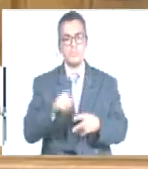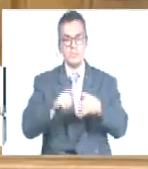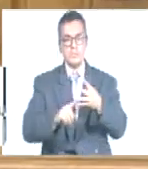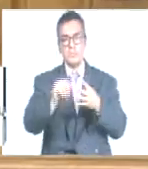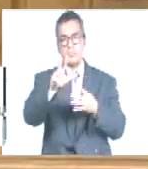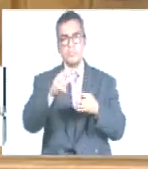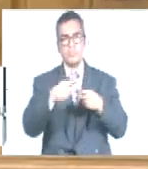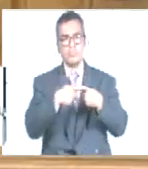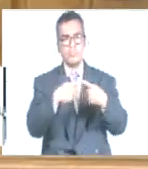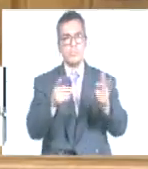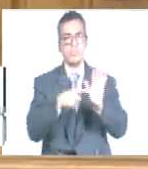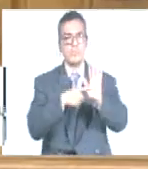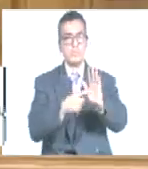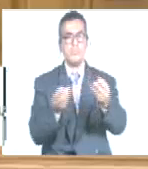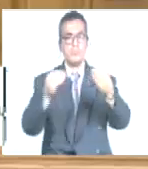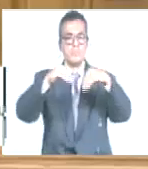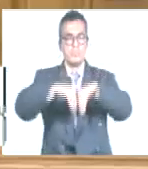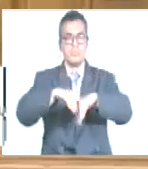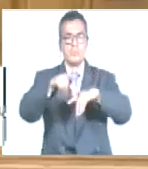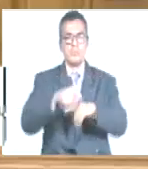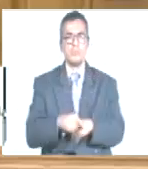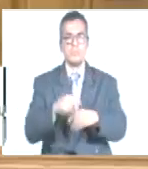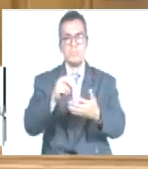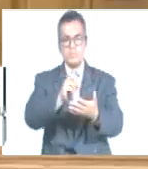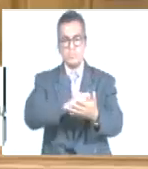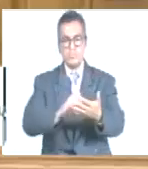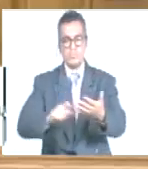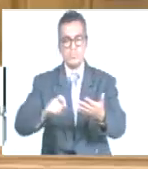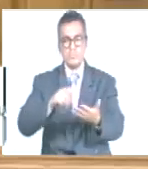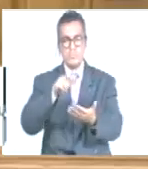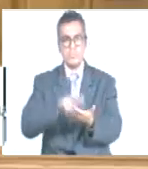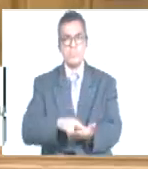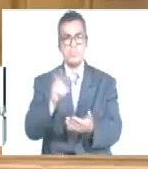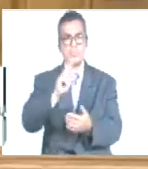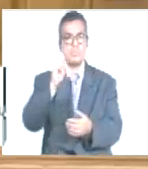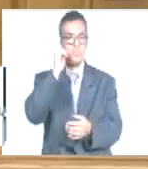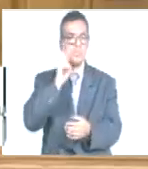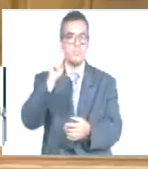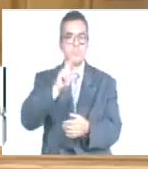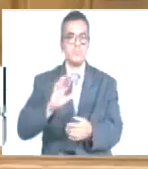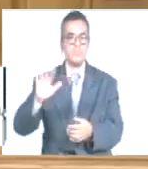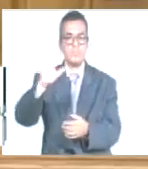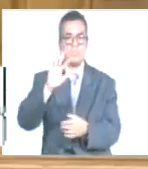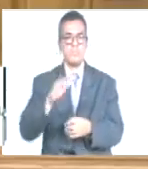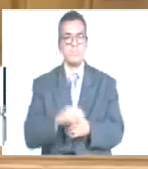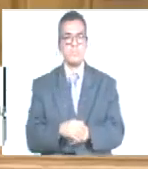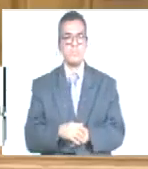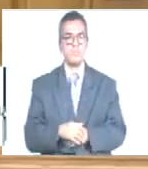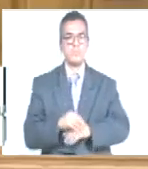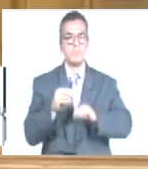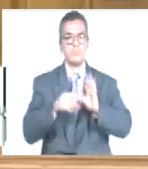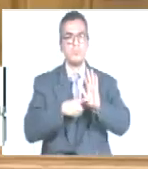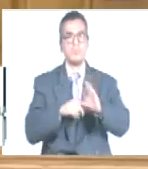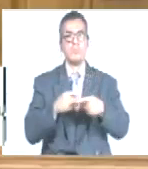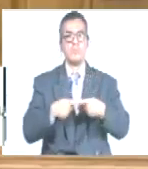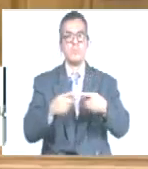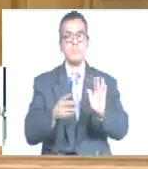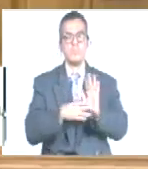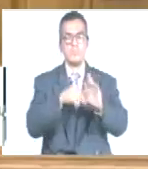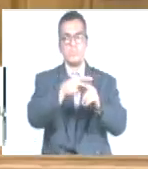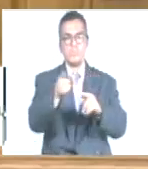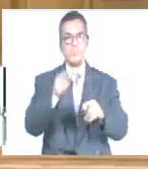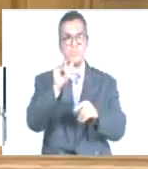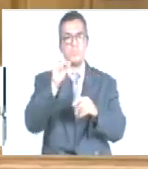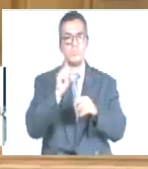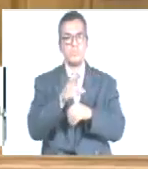Tercero, publicar el presente acuerdo en la Gaceta Oficial de la República Bolivariana de Venezuela y dar máxima difusión